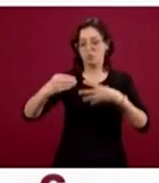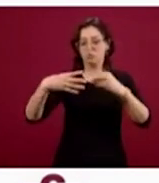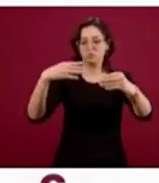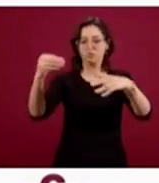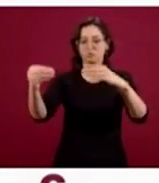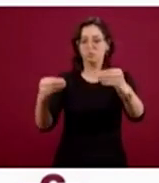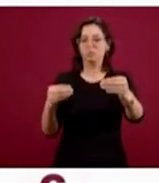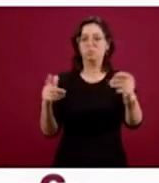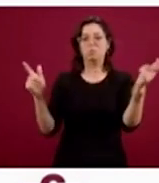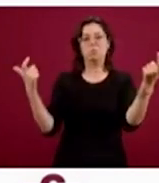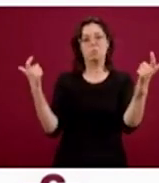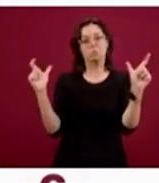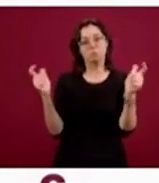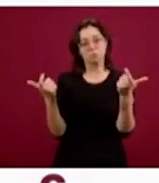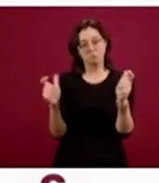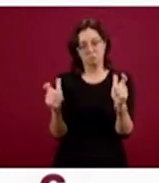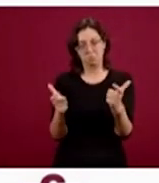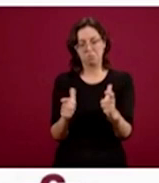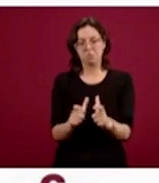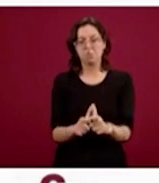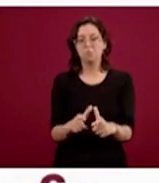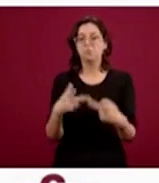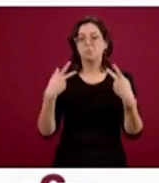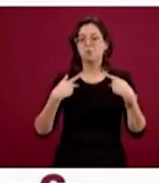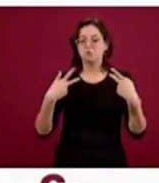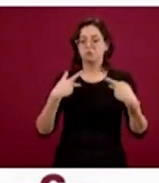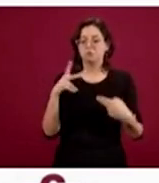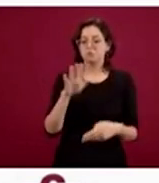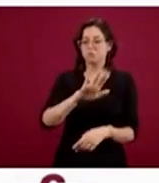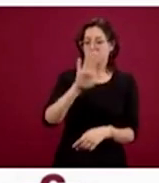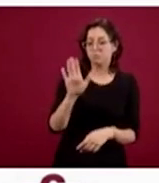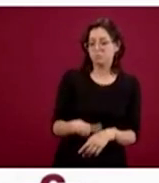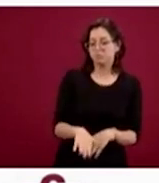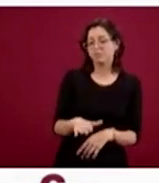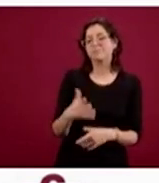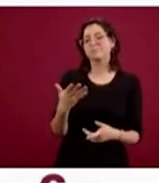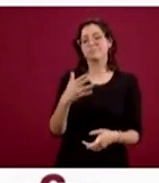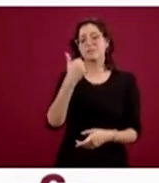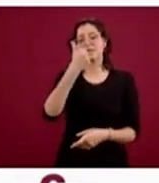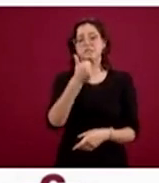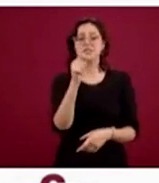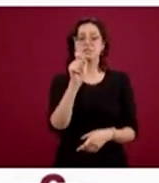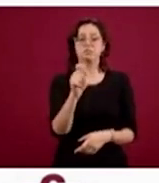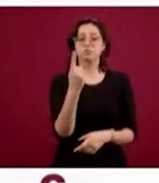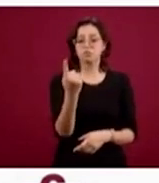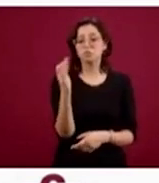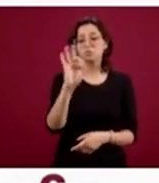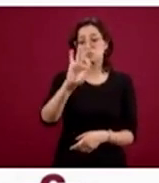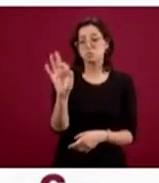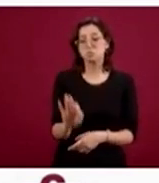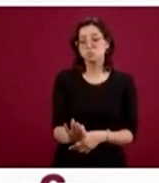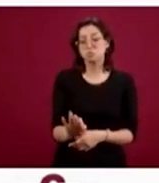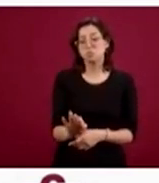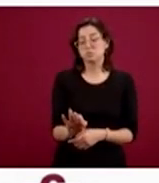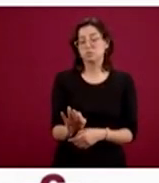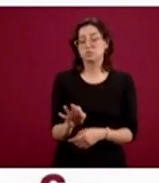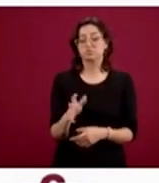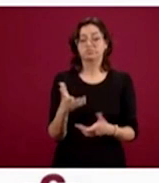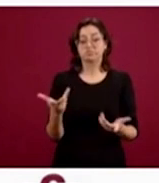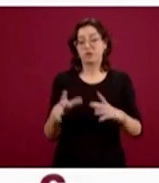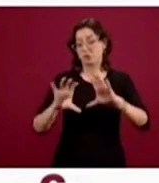tema de la pandemia la tasa de letalidad en 6.1 por ciento que lógicamente es un promedio